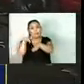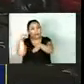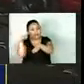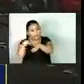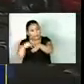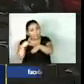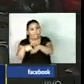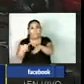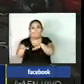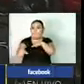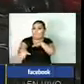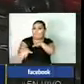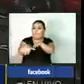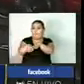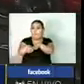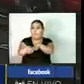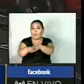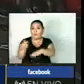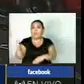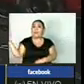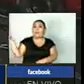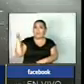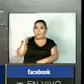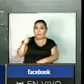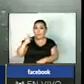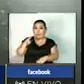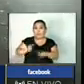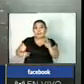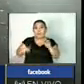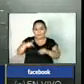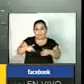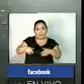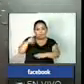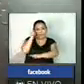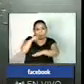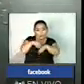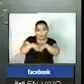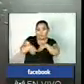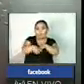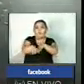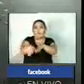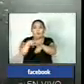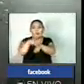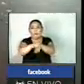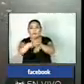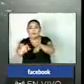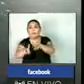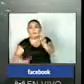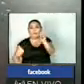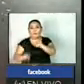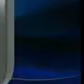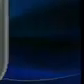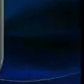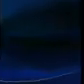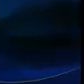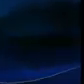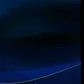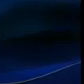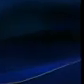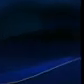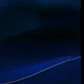el accidente para la gente que viene del puerto de la libertad y tenemos las imágenes de esta noticia en desarrollo